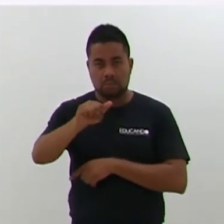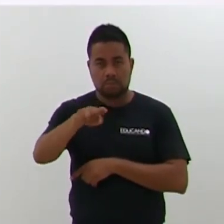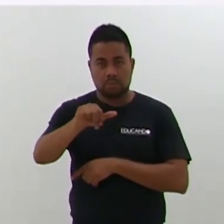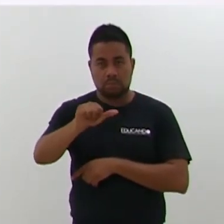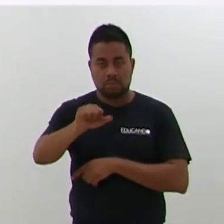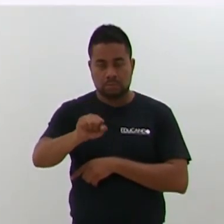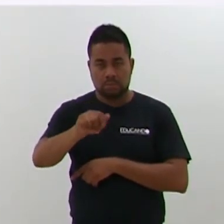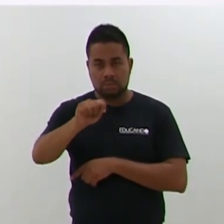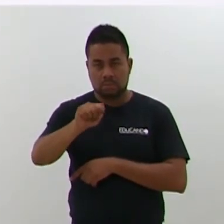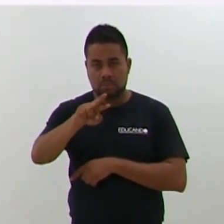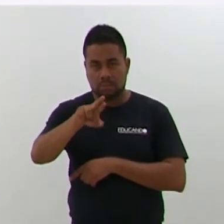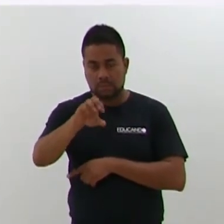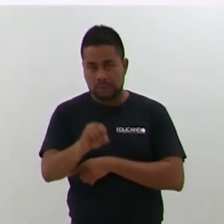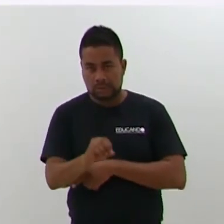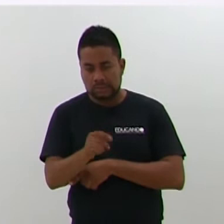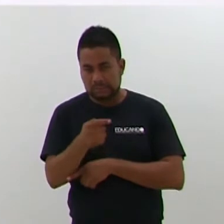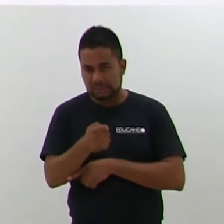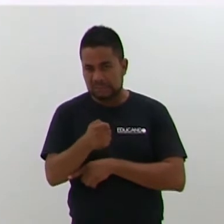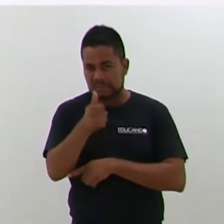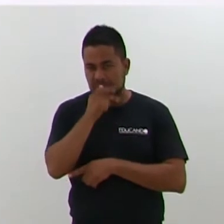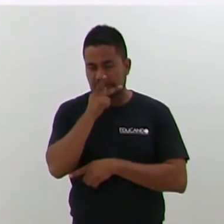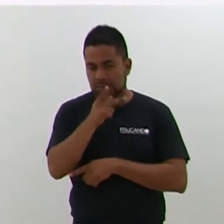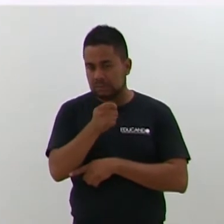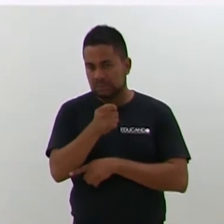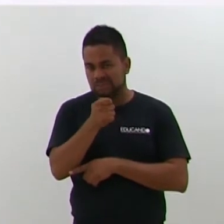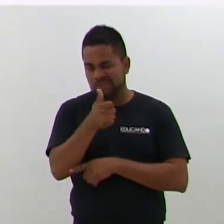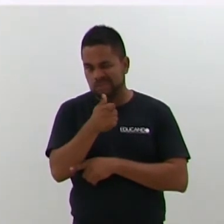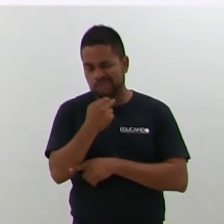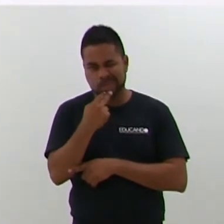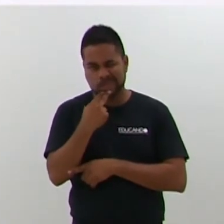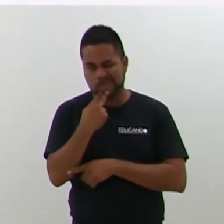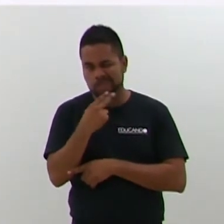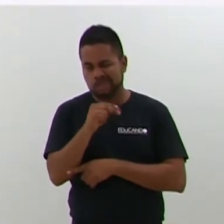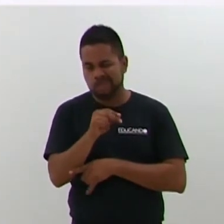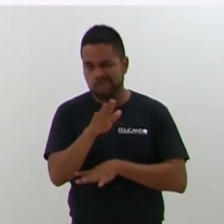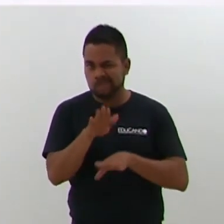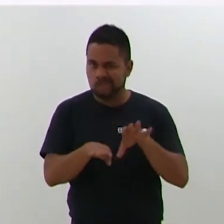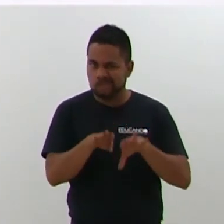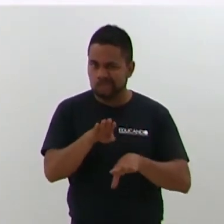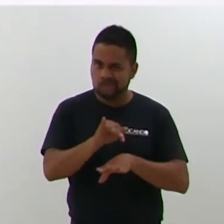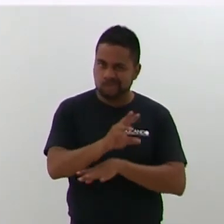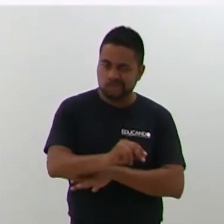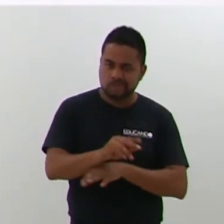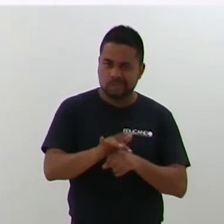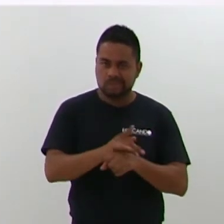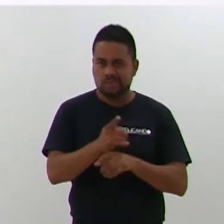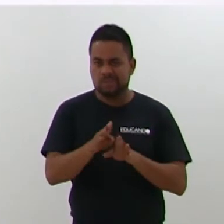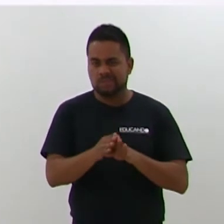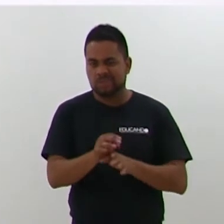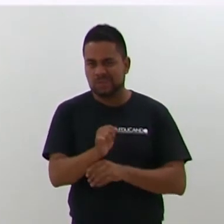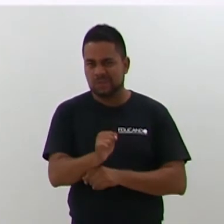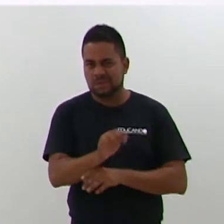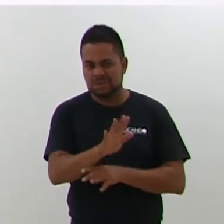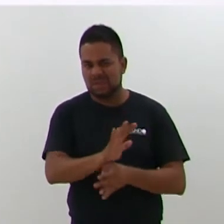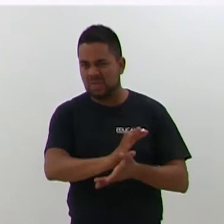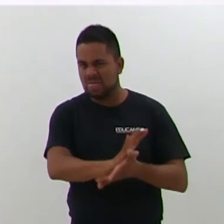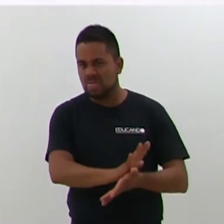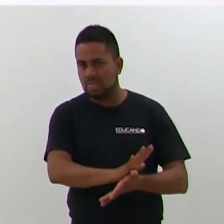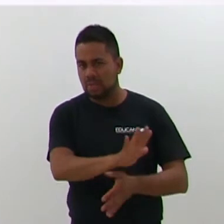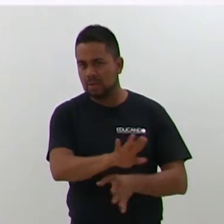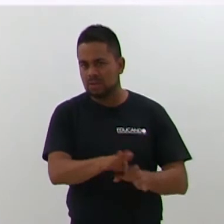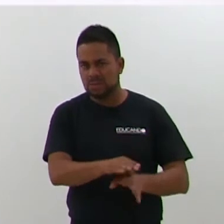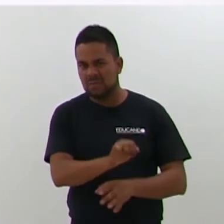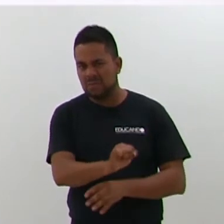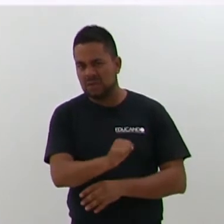Casi esta palabra ya no debemos utilizarla, porque es un poquito así como despectiva, como se escucha